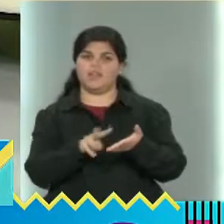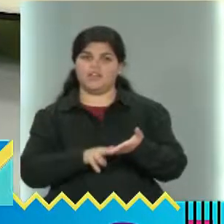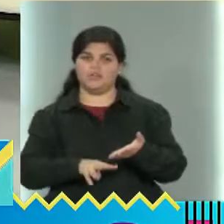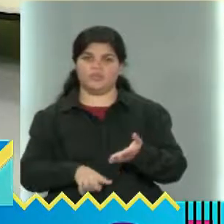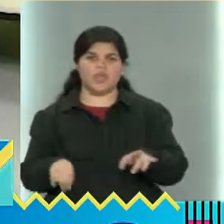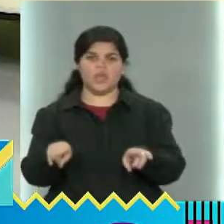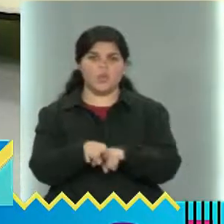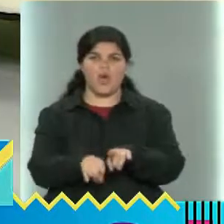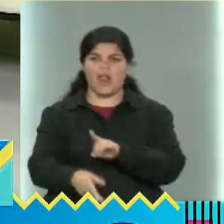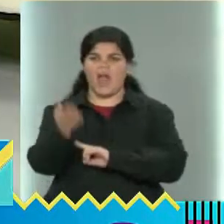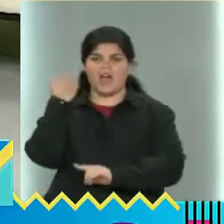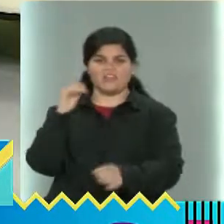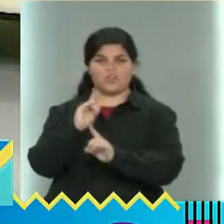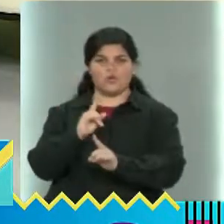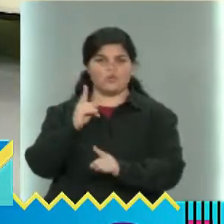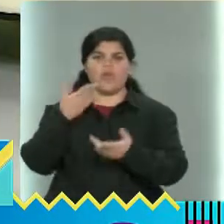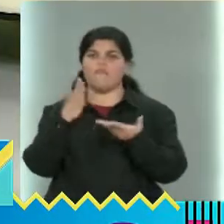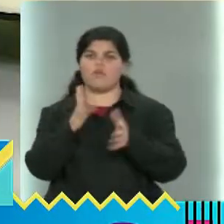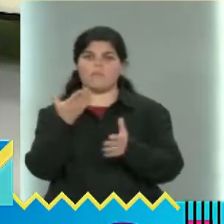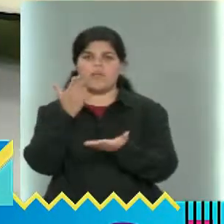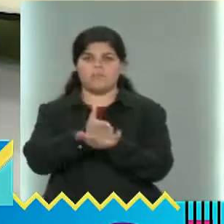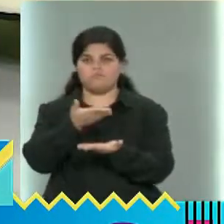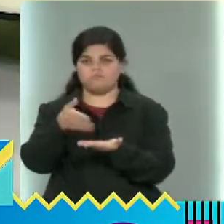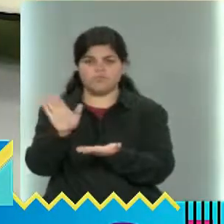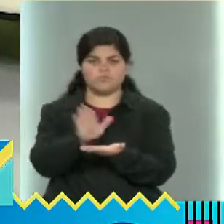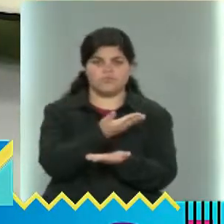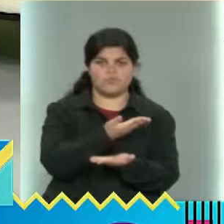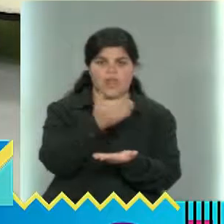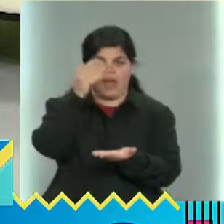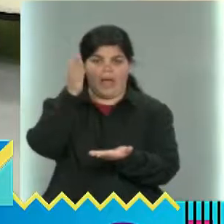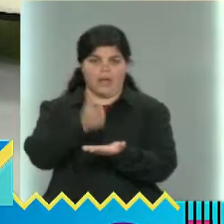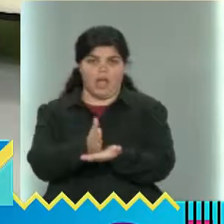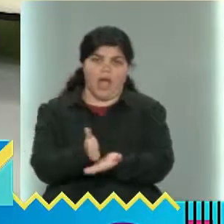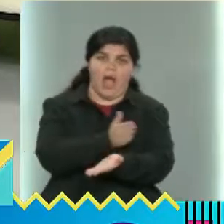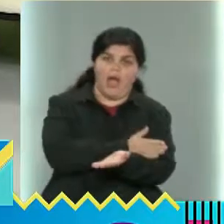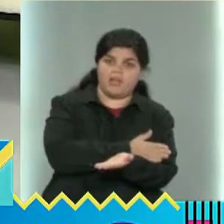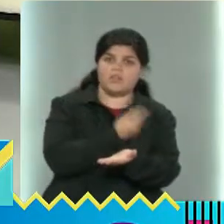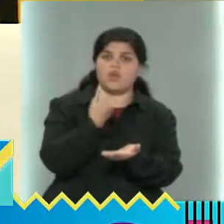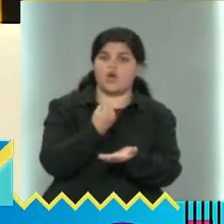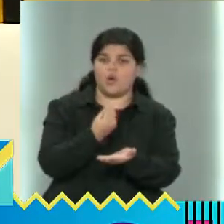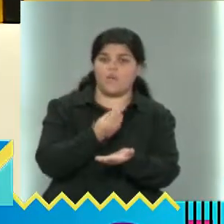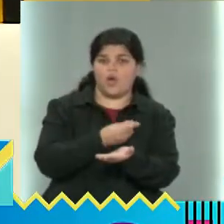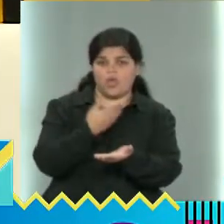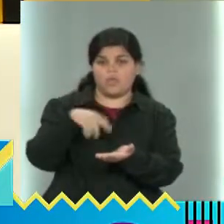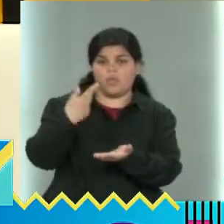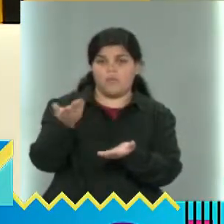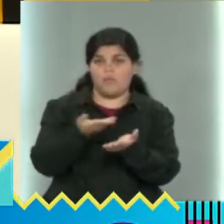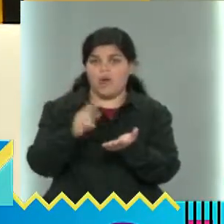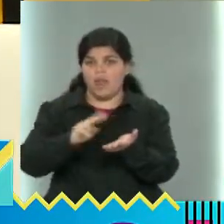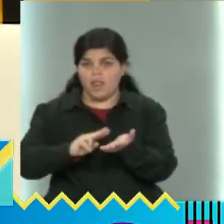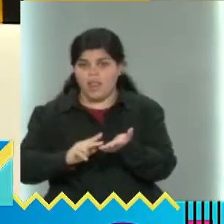tenías antes, te va corriendo de la vida. Ese es el arma poderosa que tiene la literatura, ya sea,